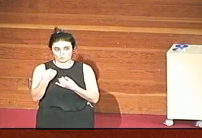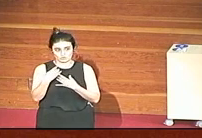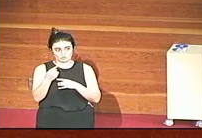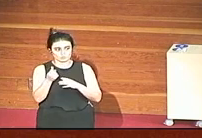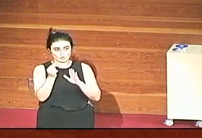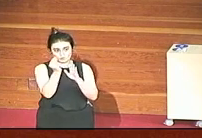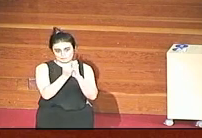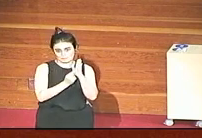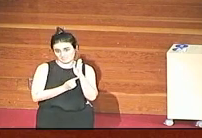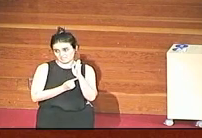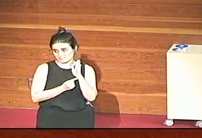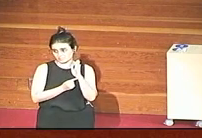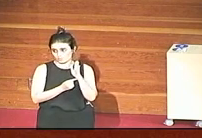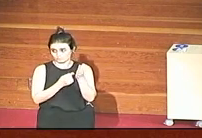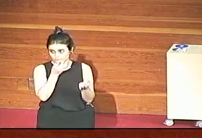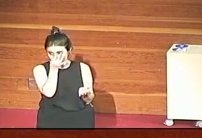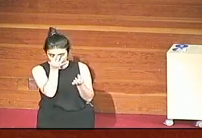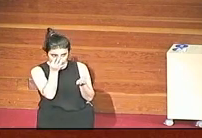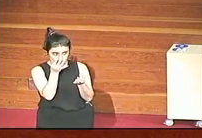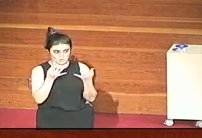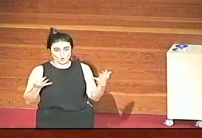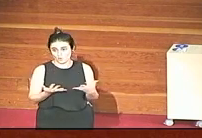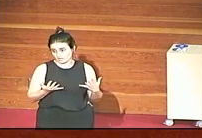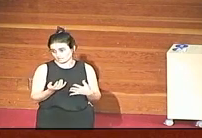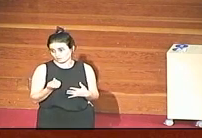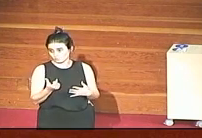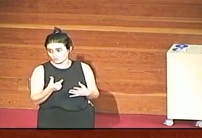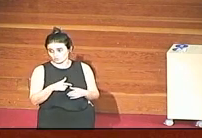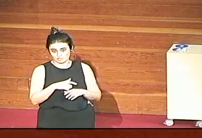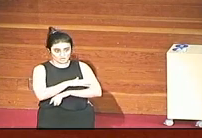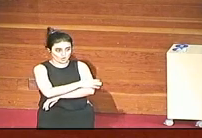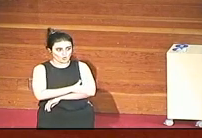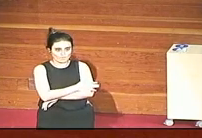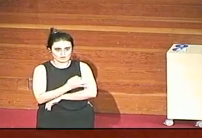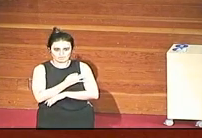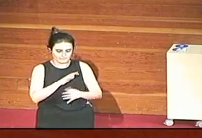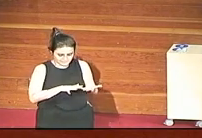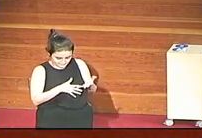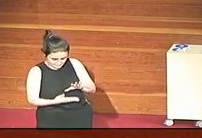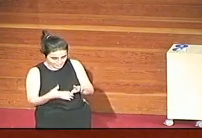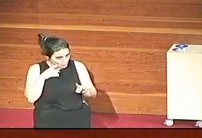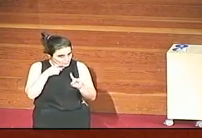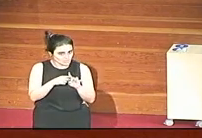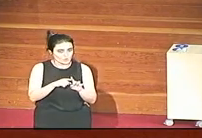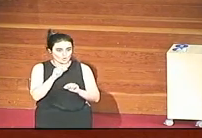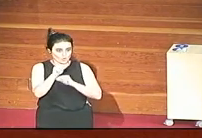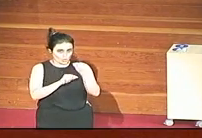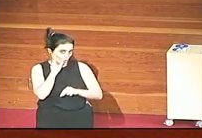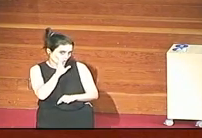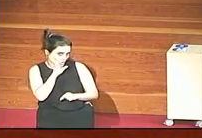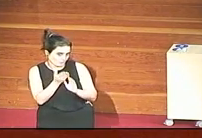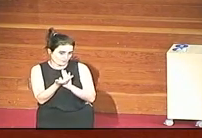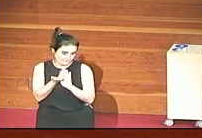o menos urgentes que los gobiernos tienen que tomar para descontaminar y para frenar este cambio climático